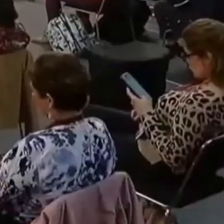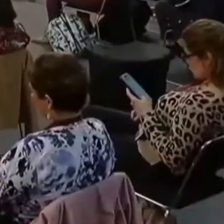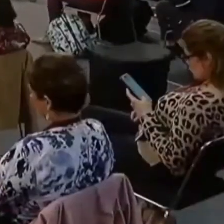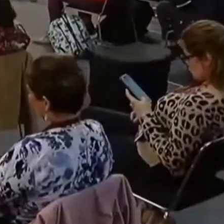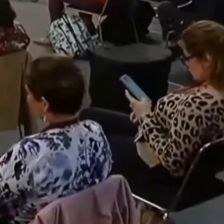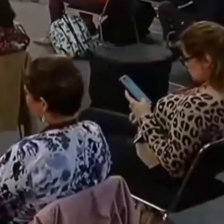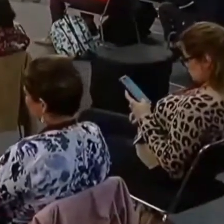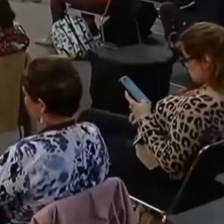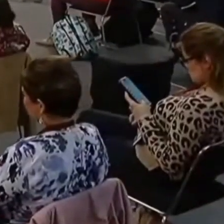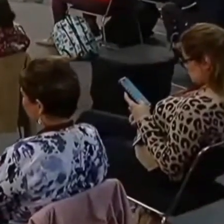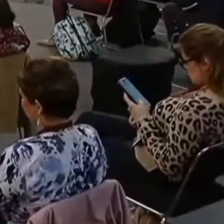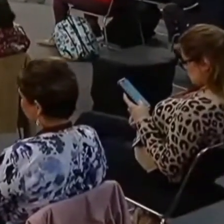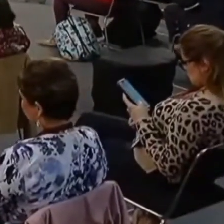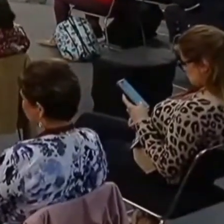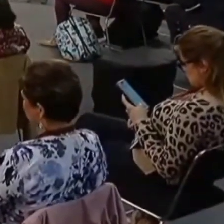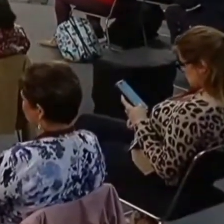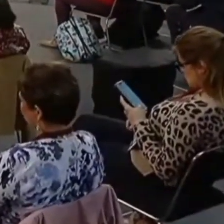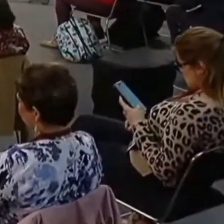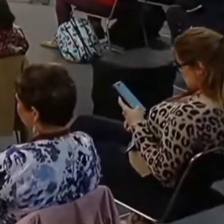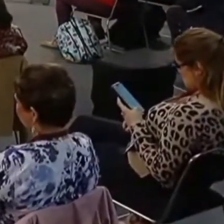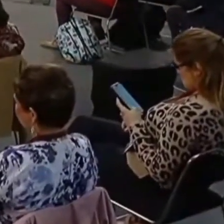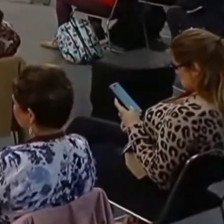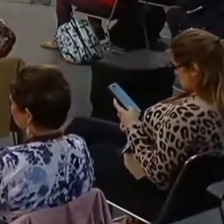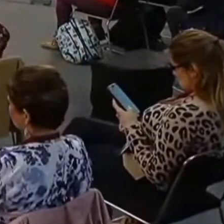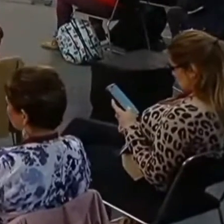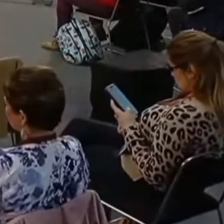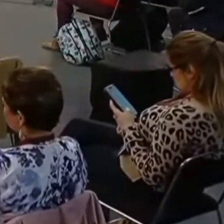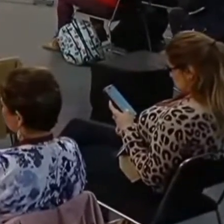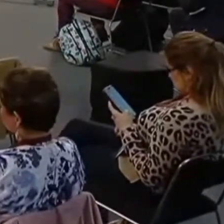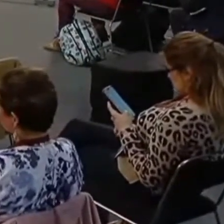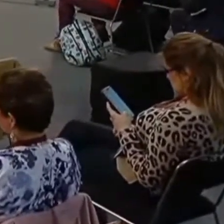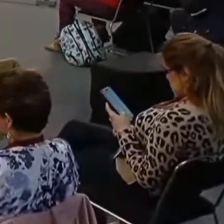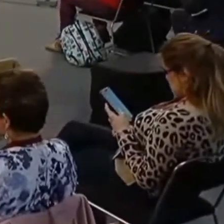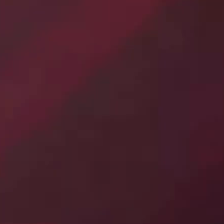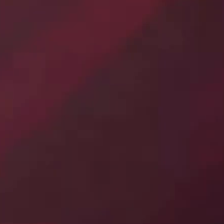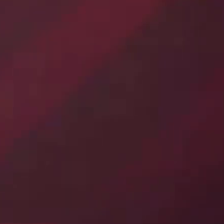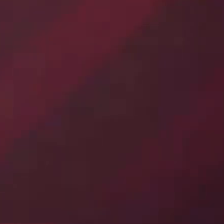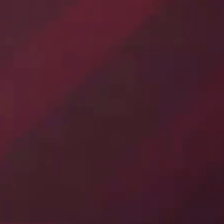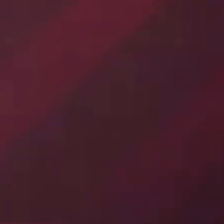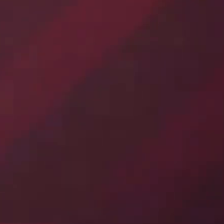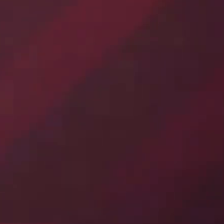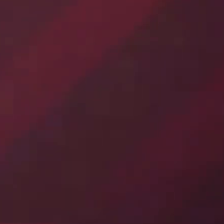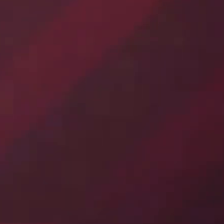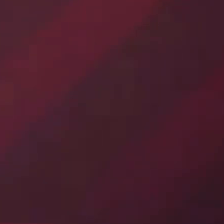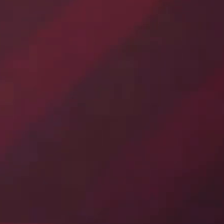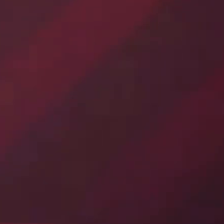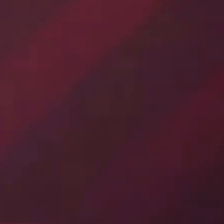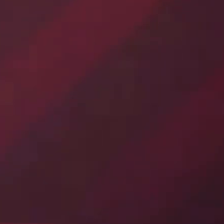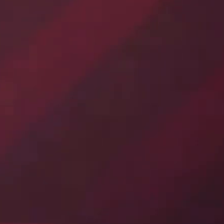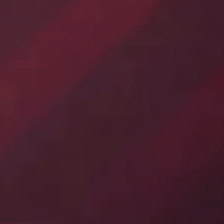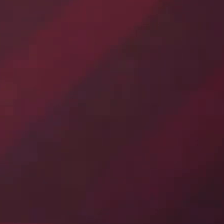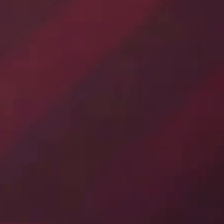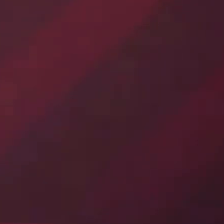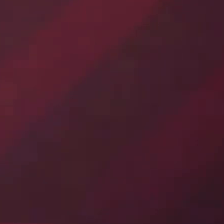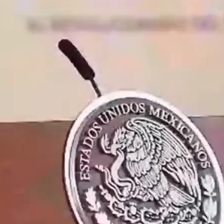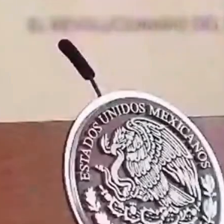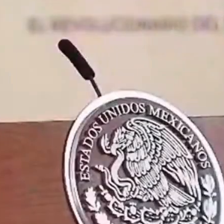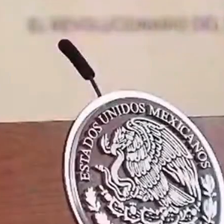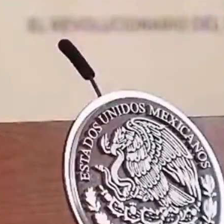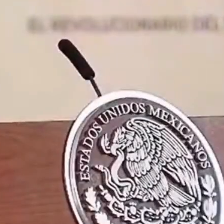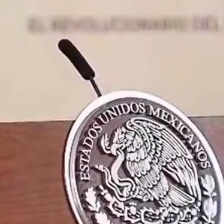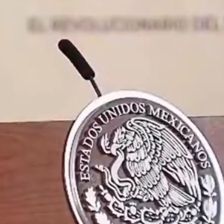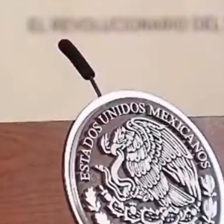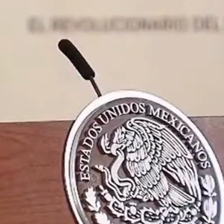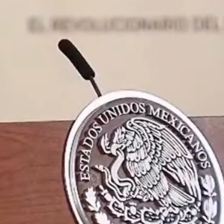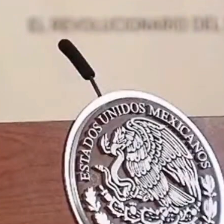de contratos y de... Pues sí, si hay oportunidad, se tiene toda la información,